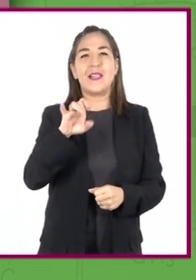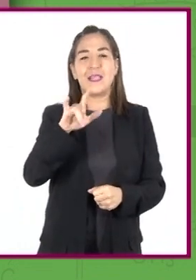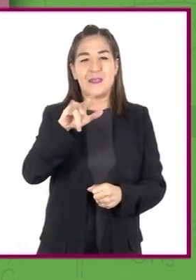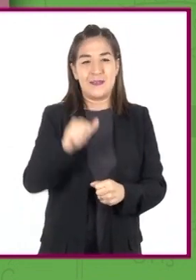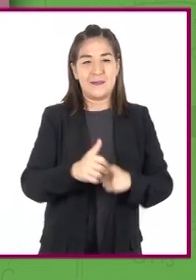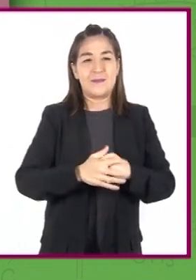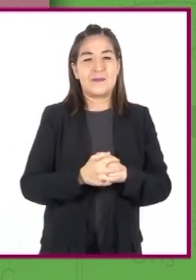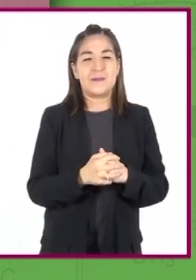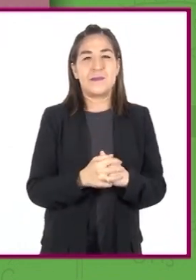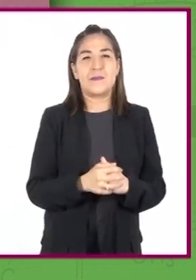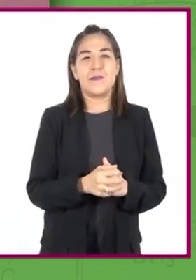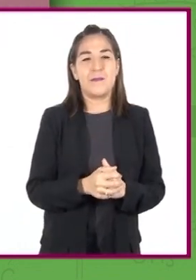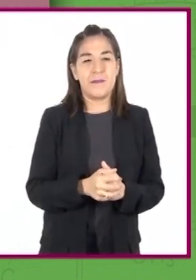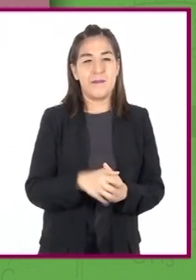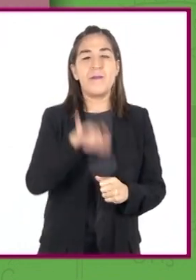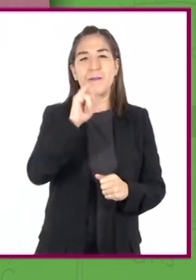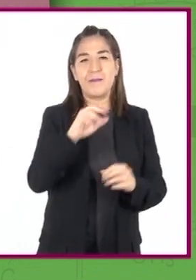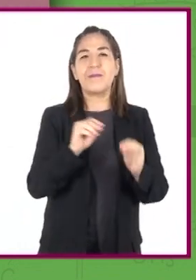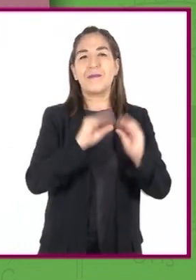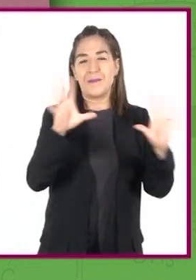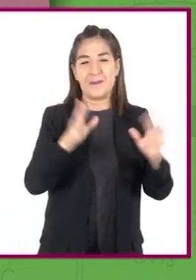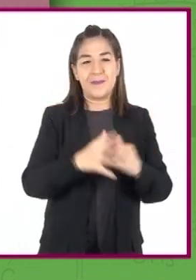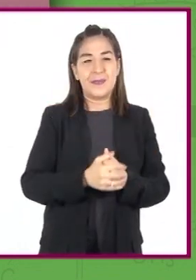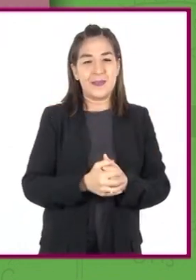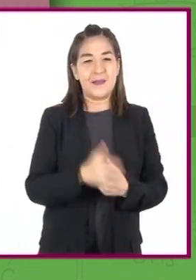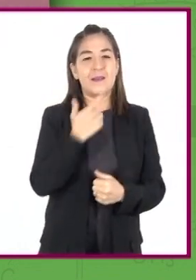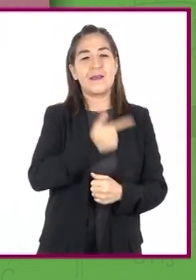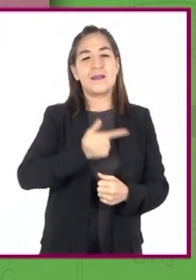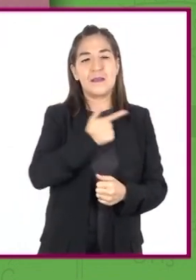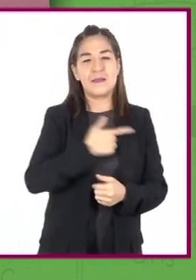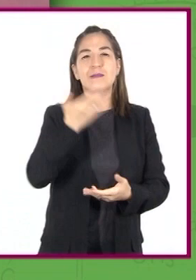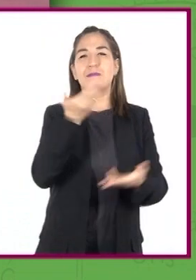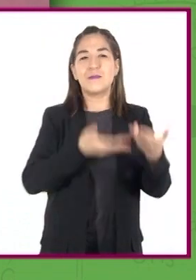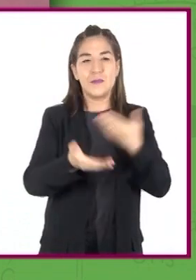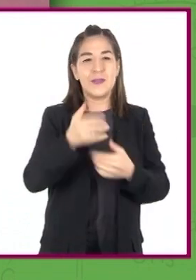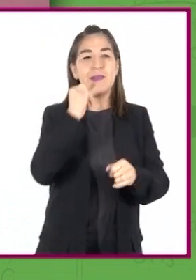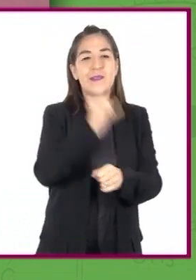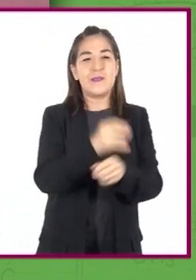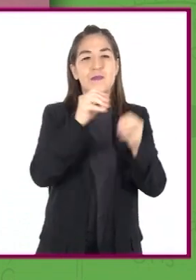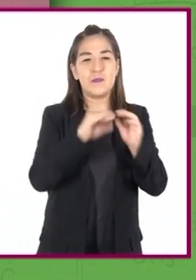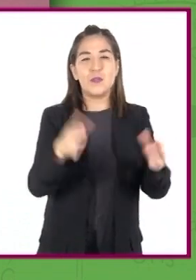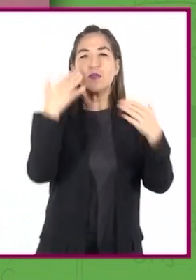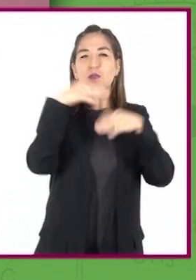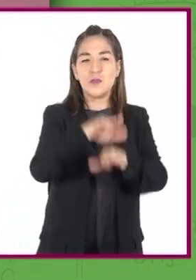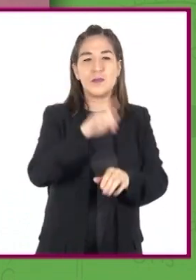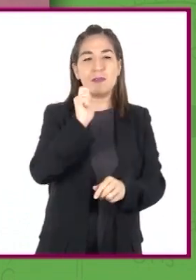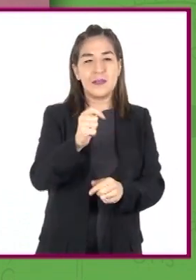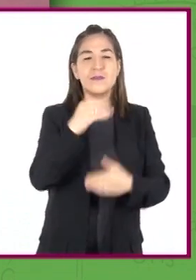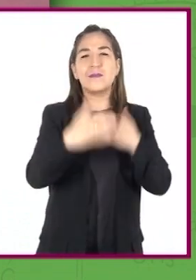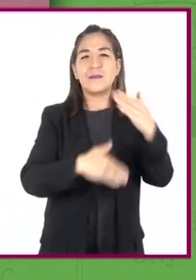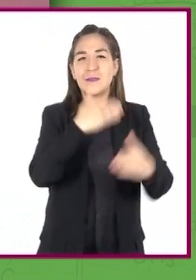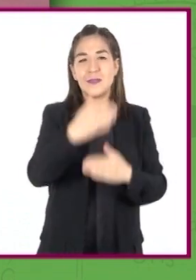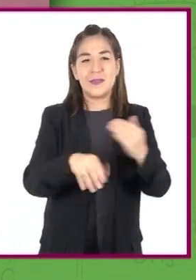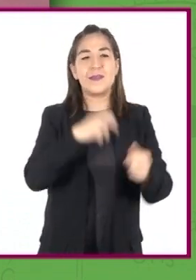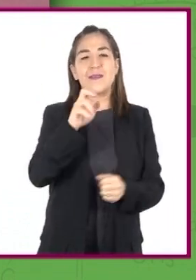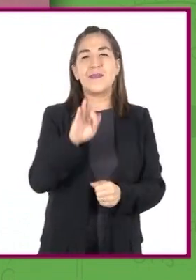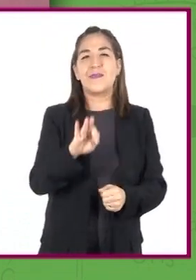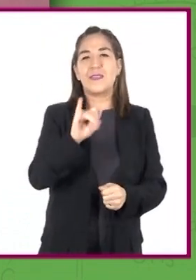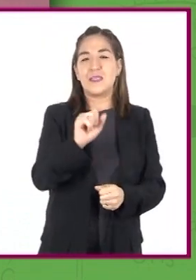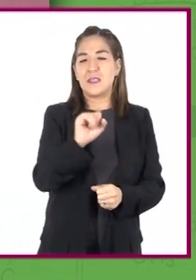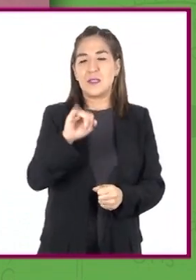Ortega. Y claro, me gustaría compartirles información acerca del proceso de fisión